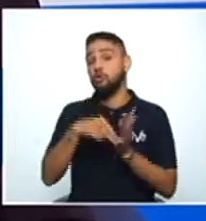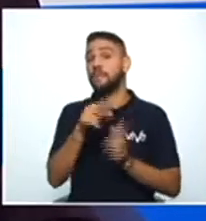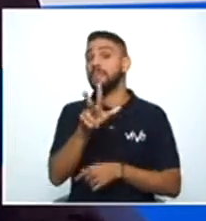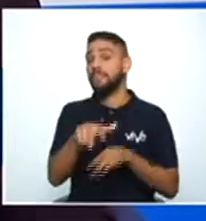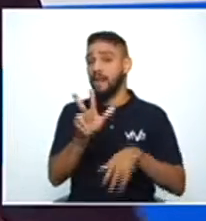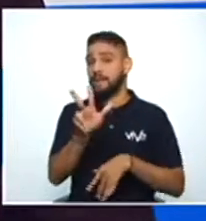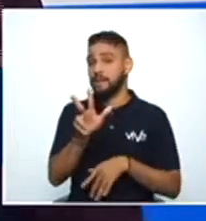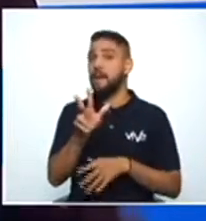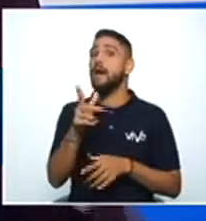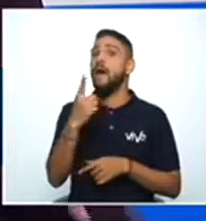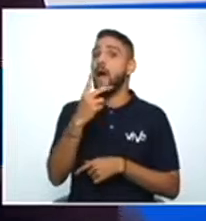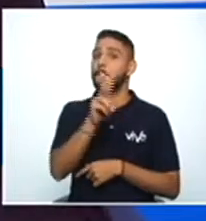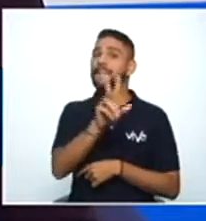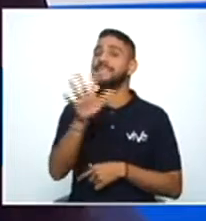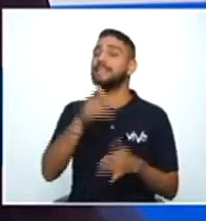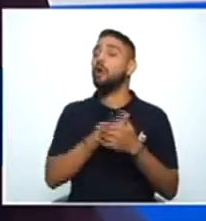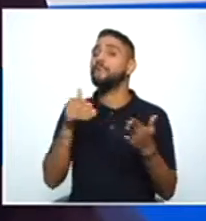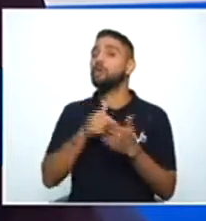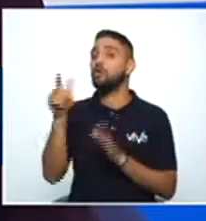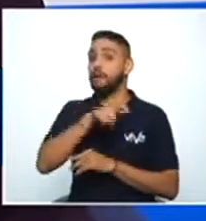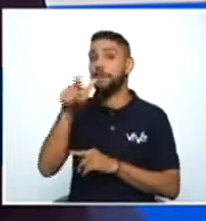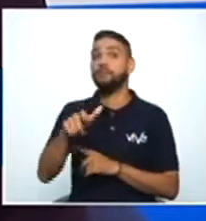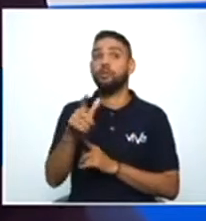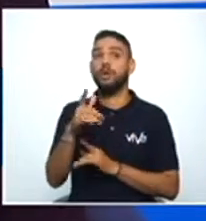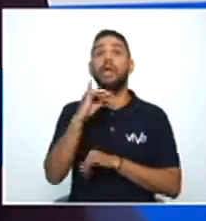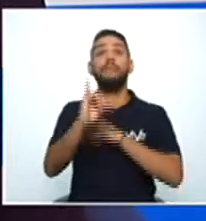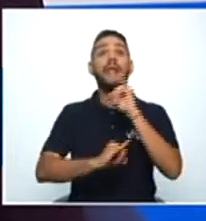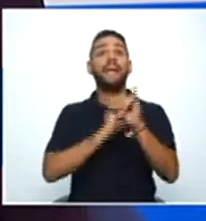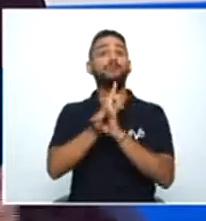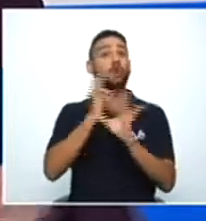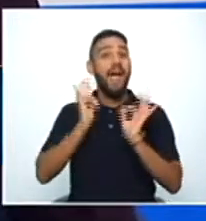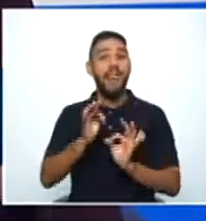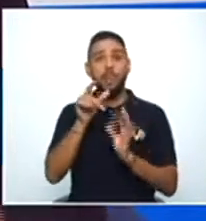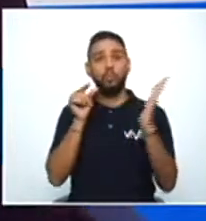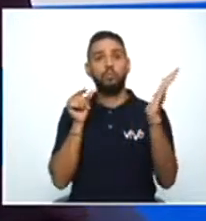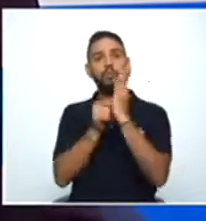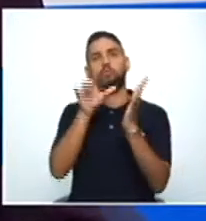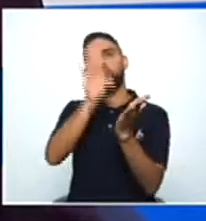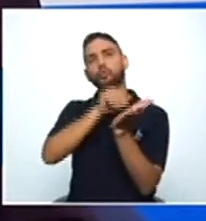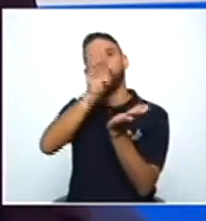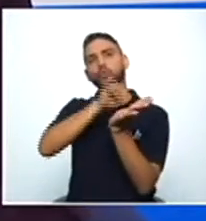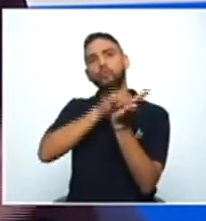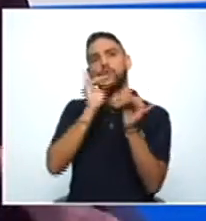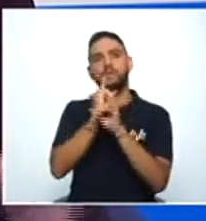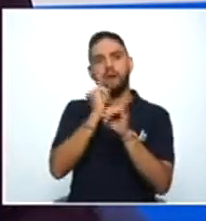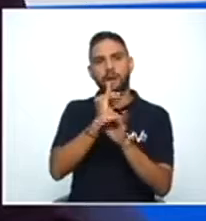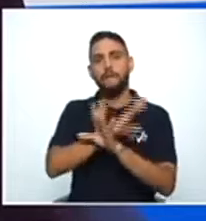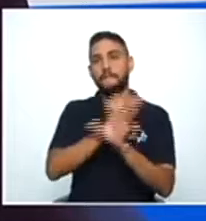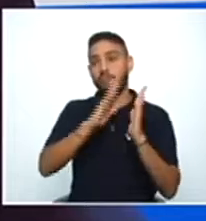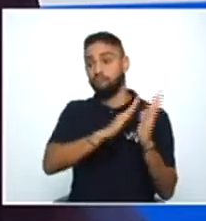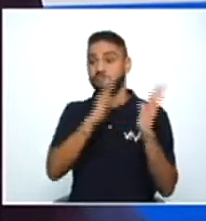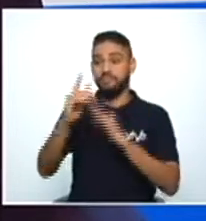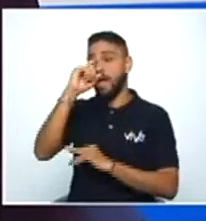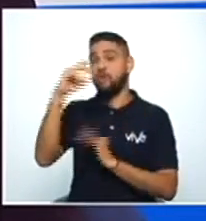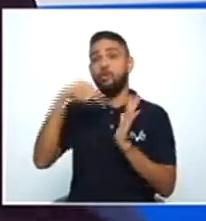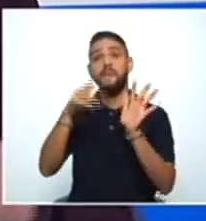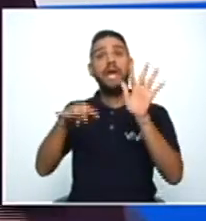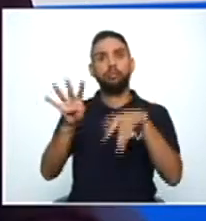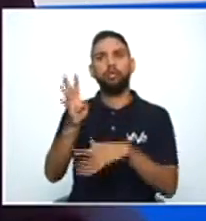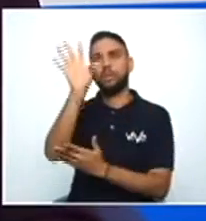existían 25 millones de personas que a nivel mundial compraba música por internet y después en el año 2014 que son las cifras más recientes que aparece